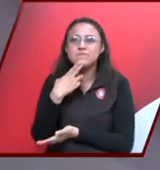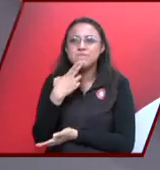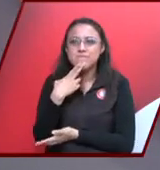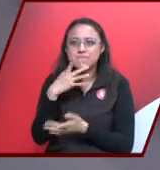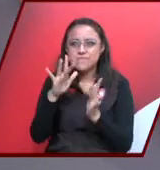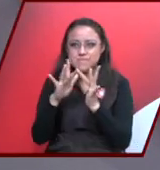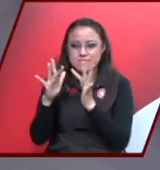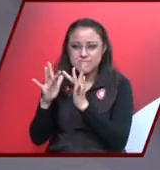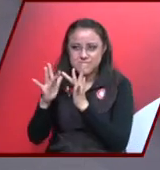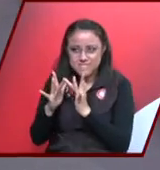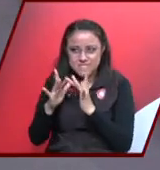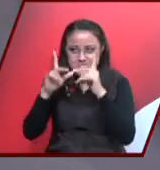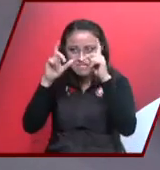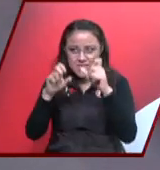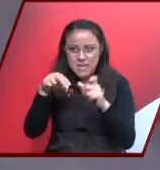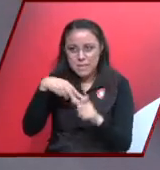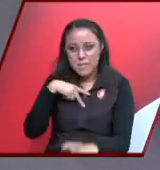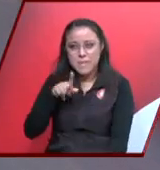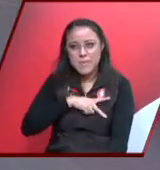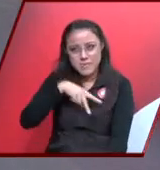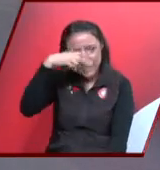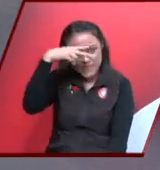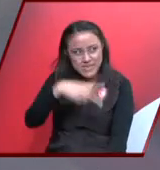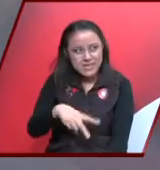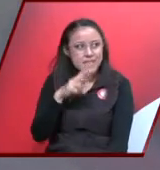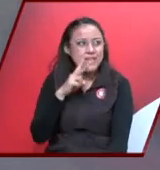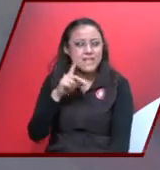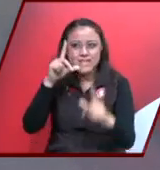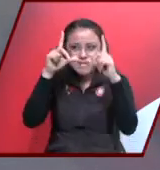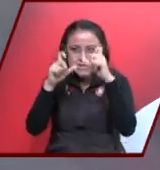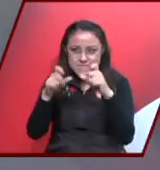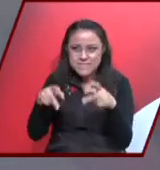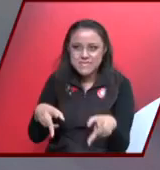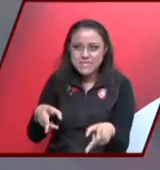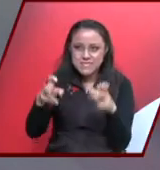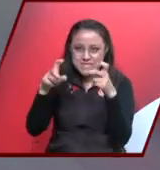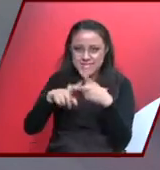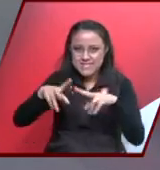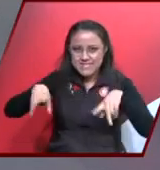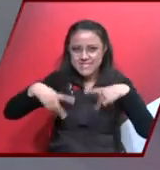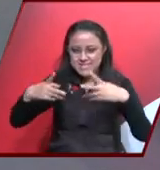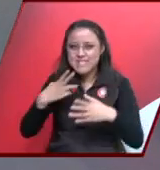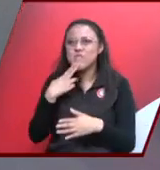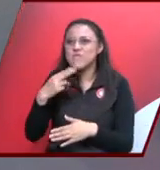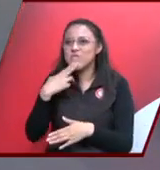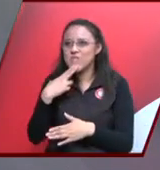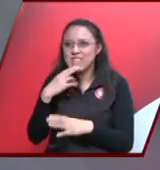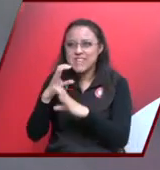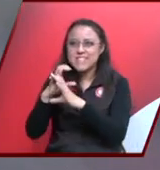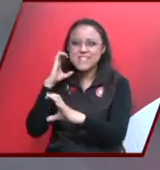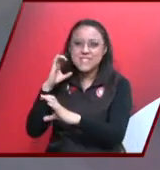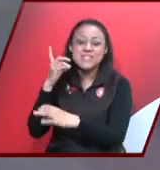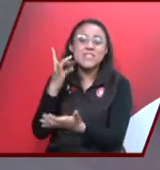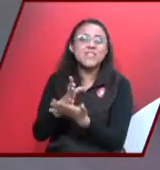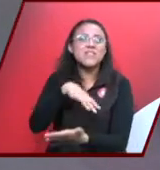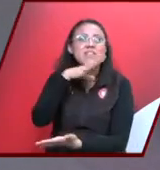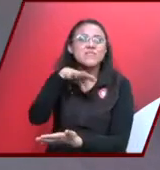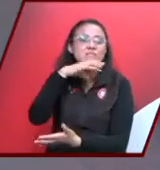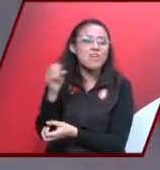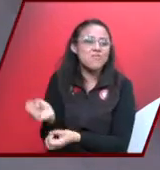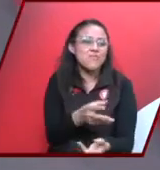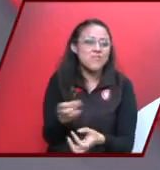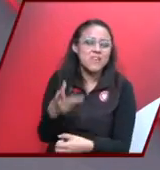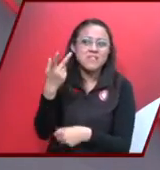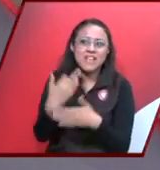serio. Estampas de mi México. Un semáforo robado, el vendedulces en la parada de camiones, nada más te falta basura.